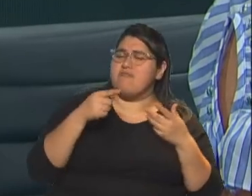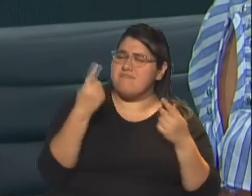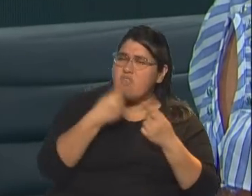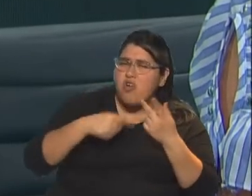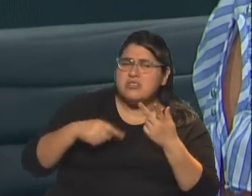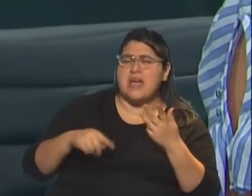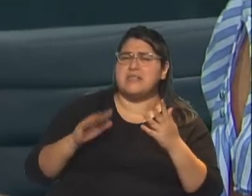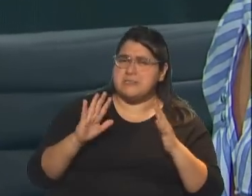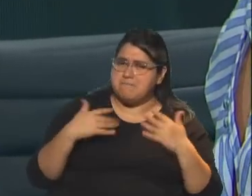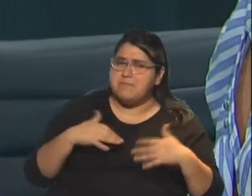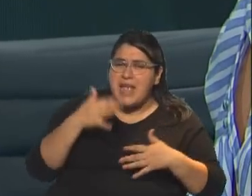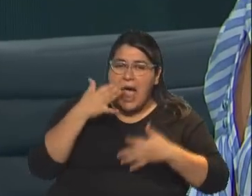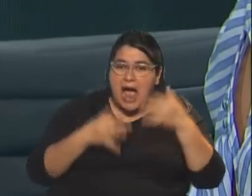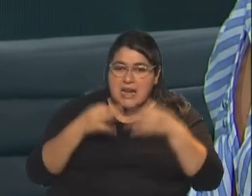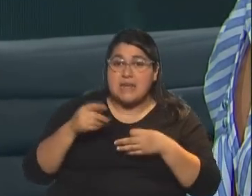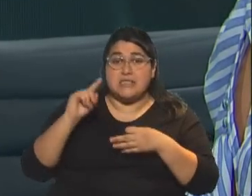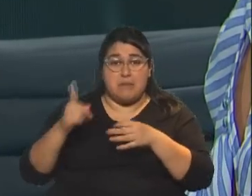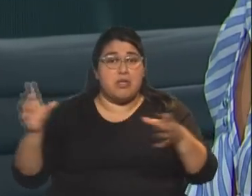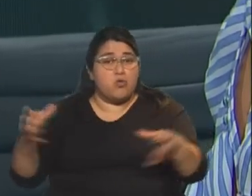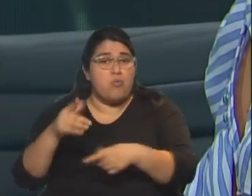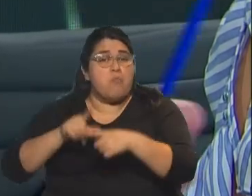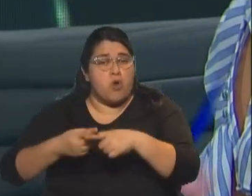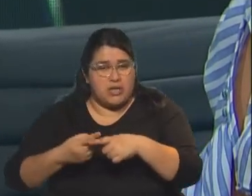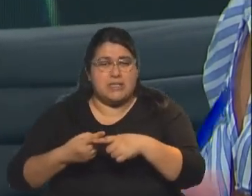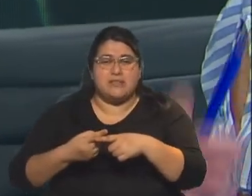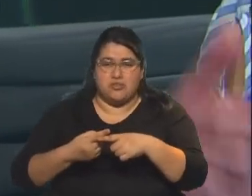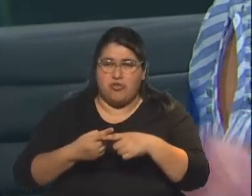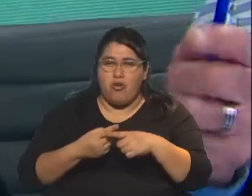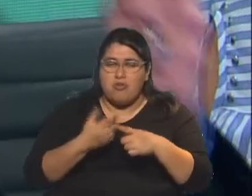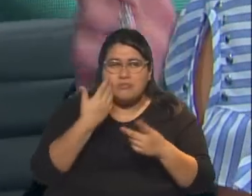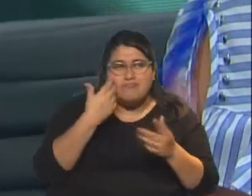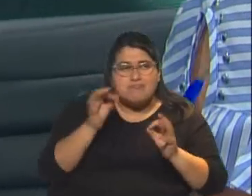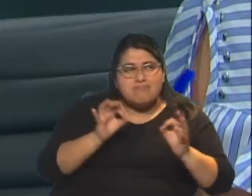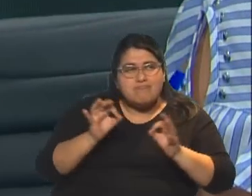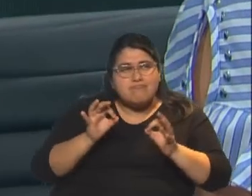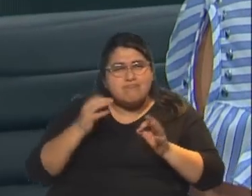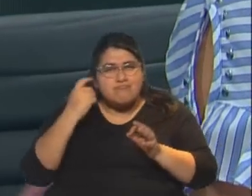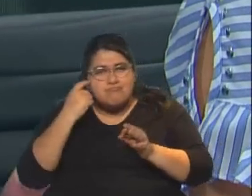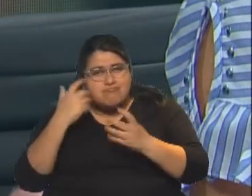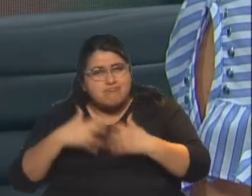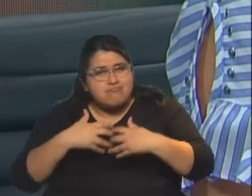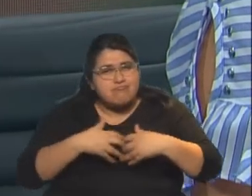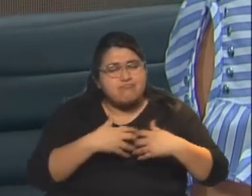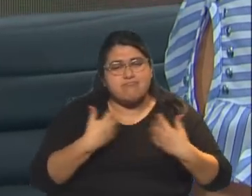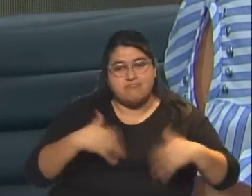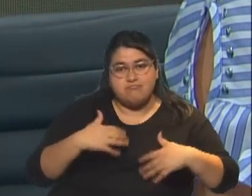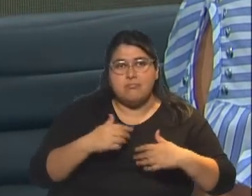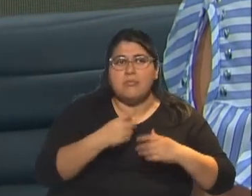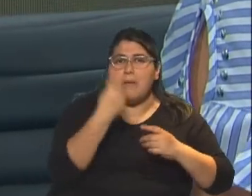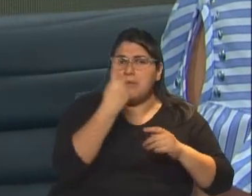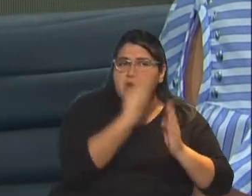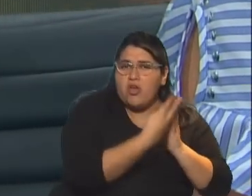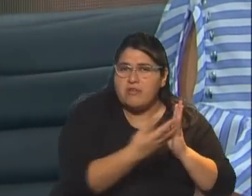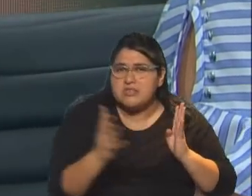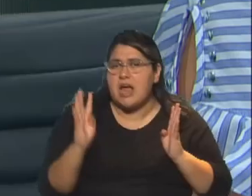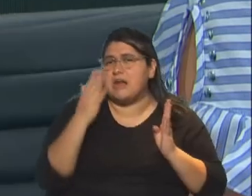mucho análisis político de lo que había sucedido no terminaba y empezaba en el vallado porque después que después se derribó no